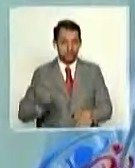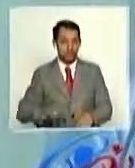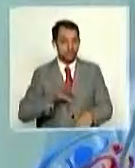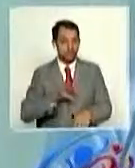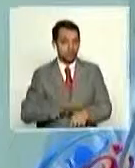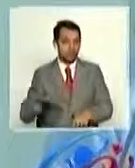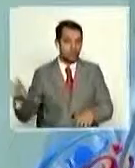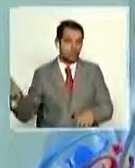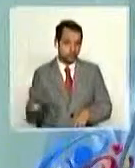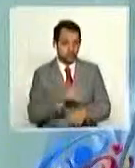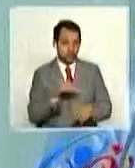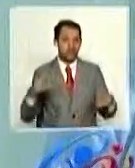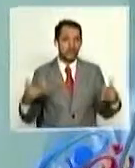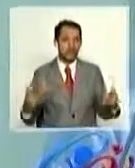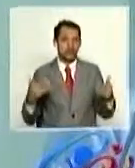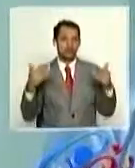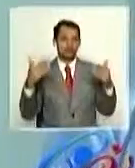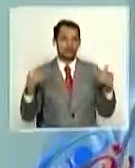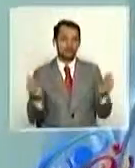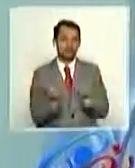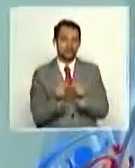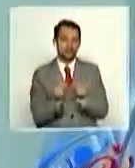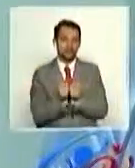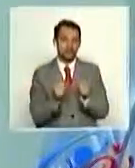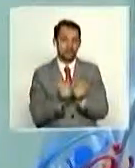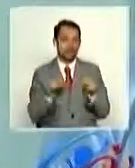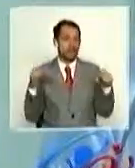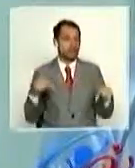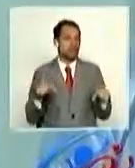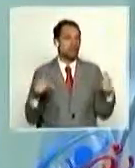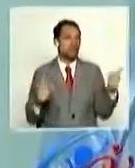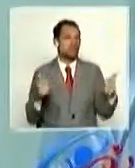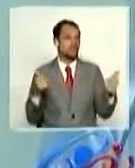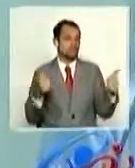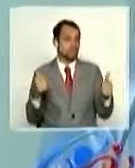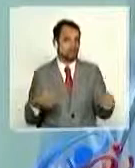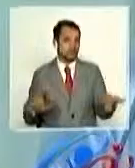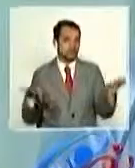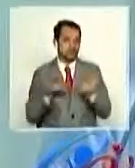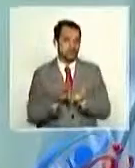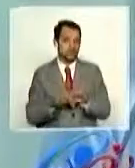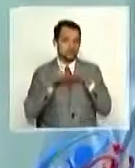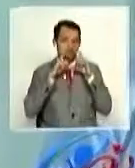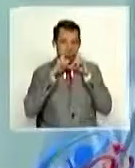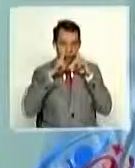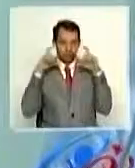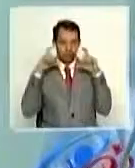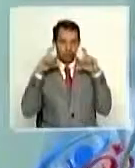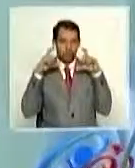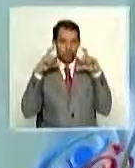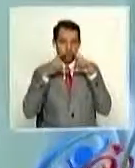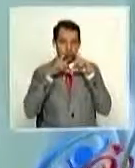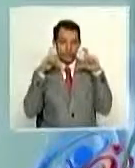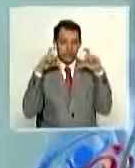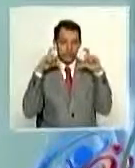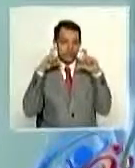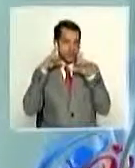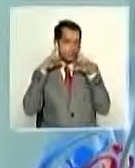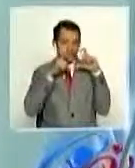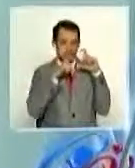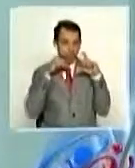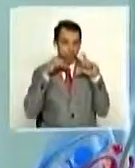mayoría para poder asistir a consulta es la radiografía panorámica. Si uno piensa en hacer